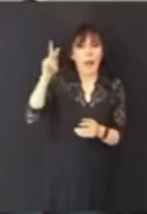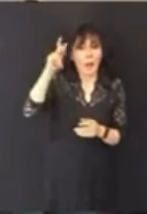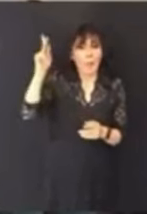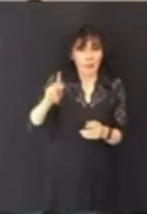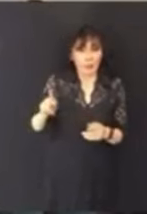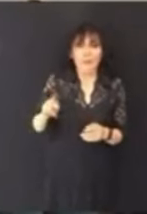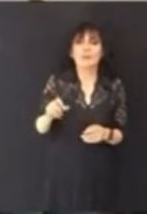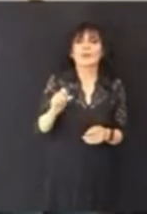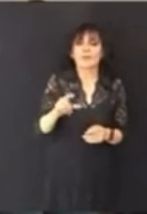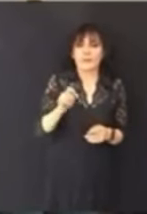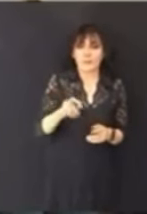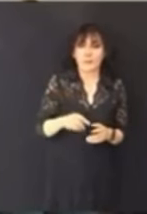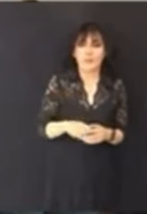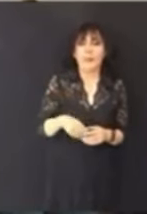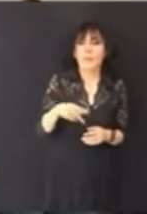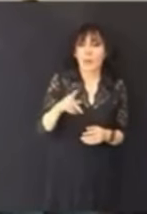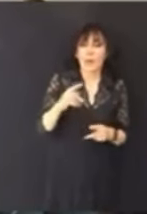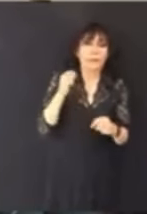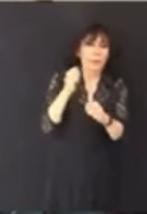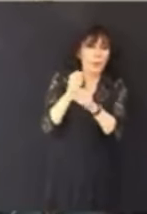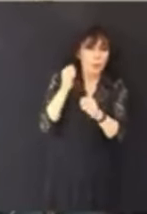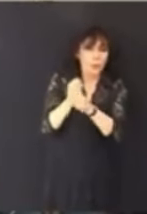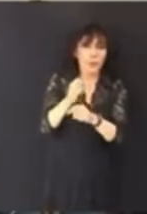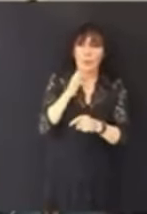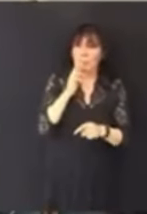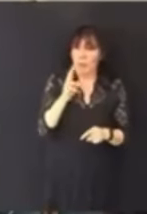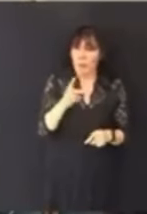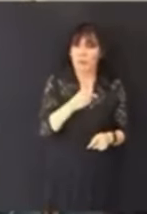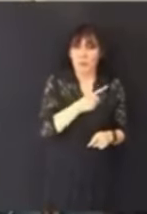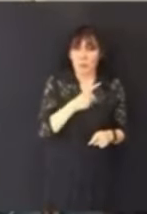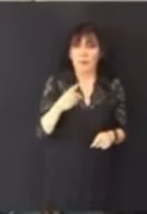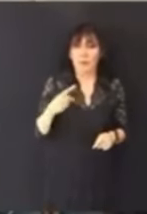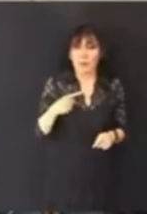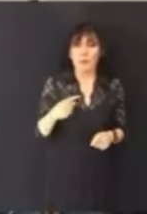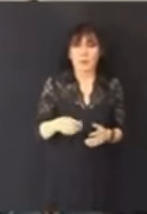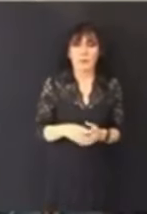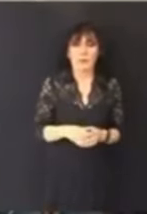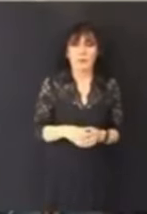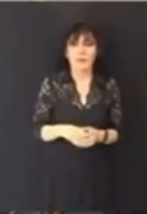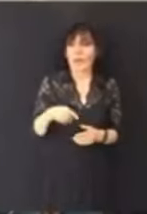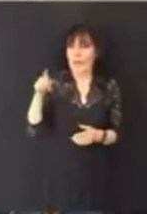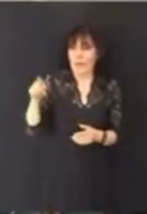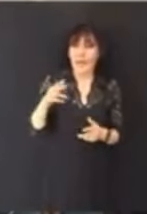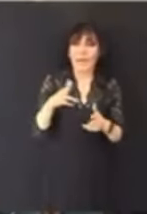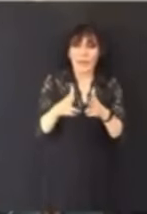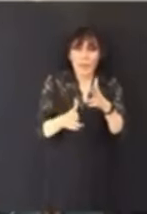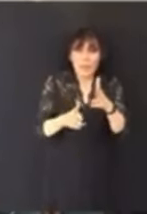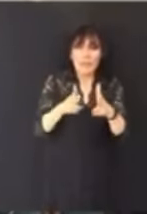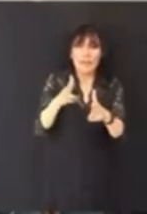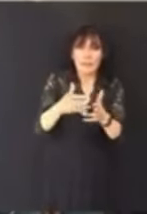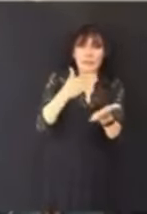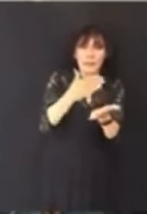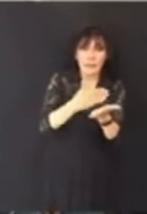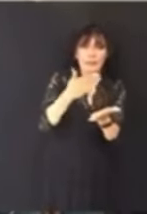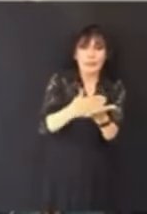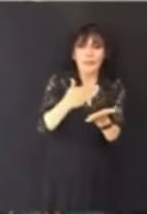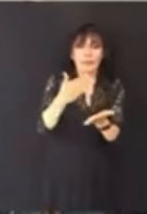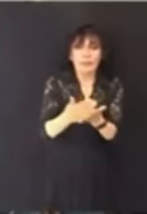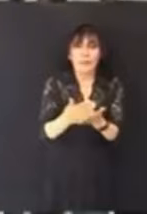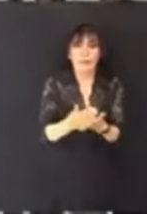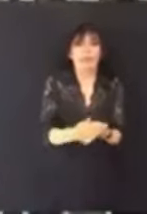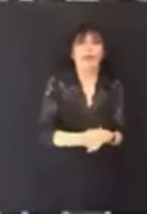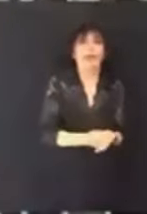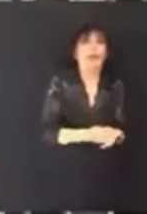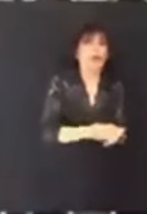que haya mejor transporte de ahí, de las estaciones de ese tren, para que puedan llegar a todos los